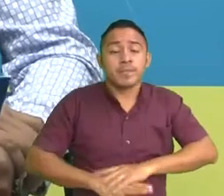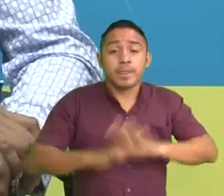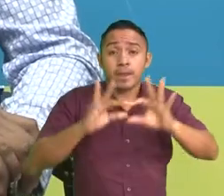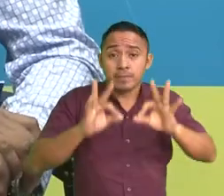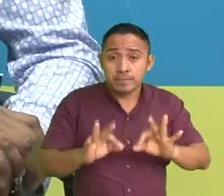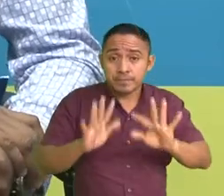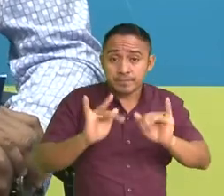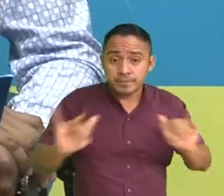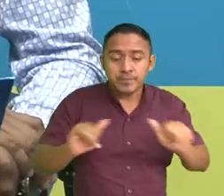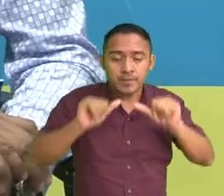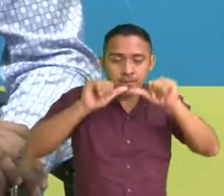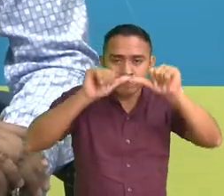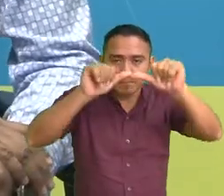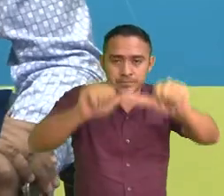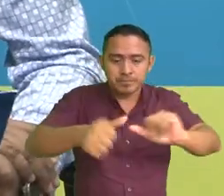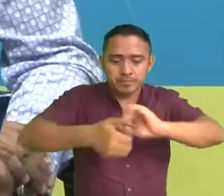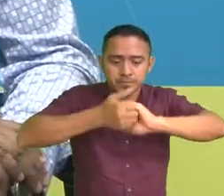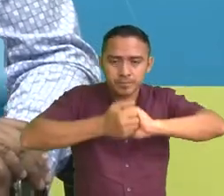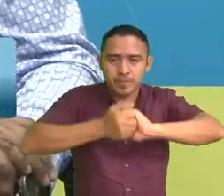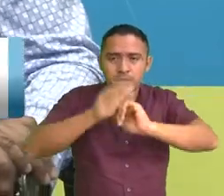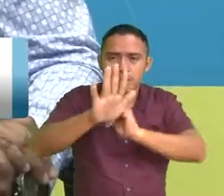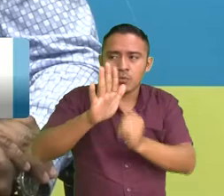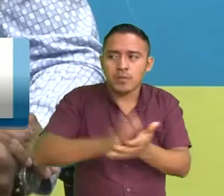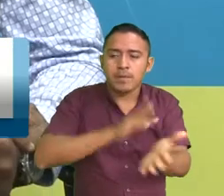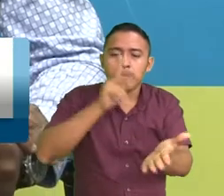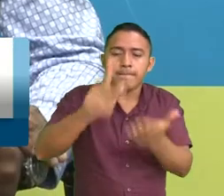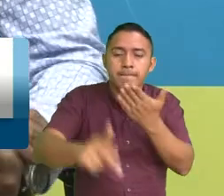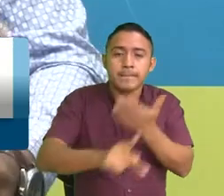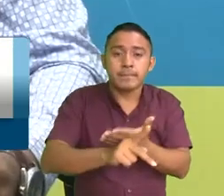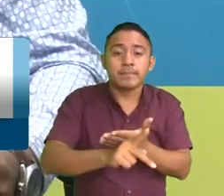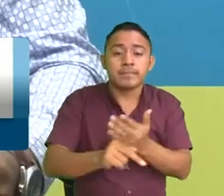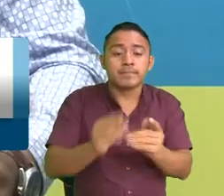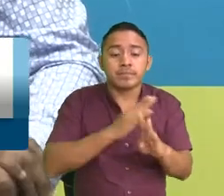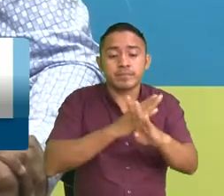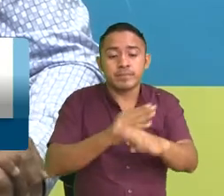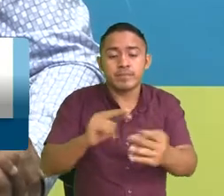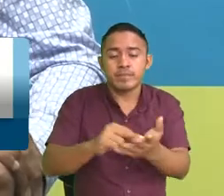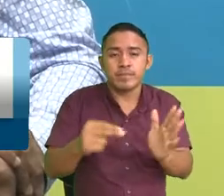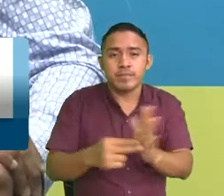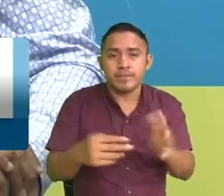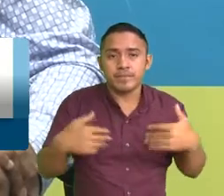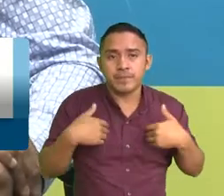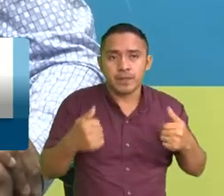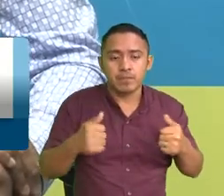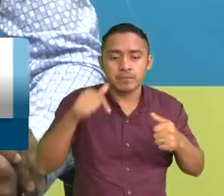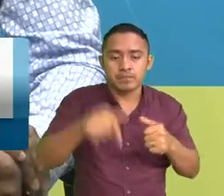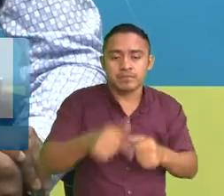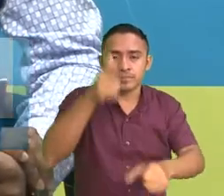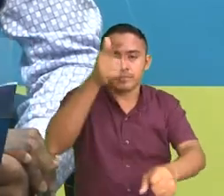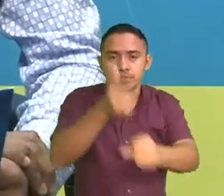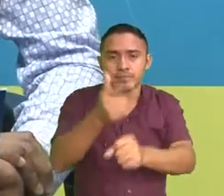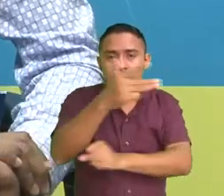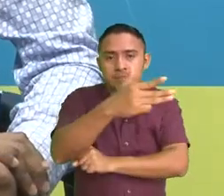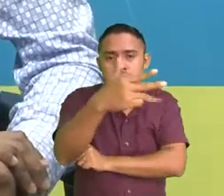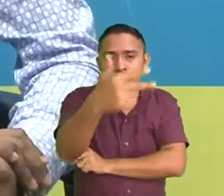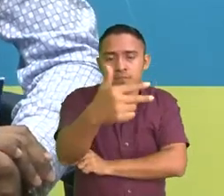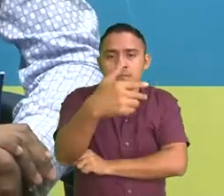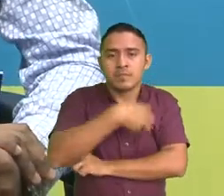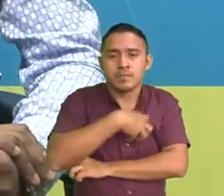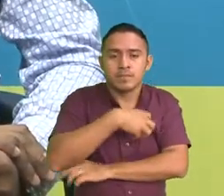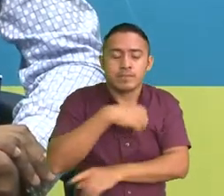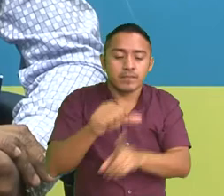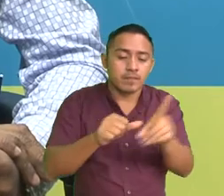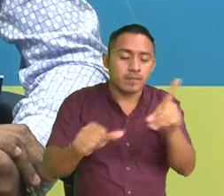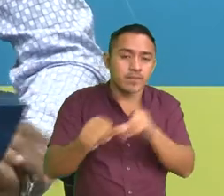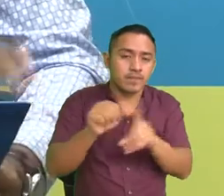Estamos de regreso, amigos y amigas televidentes, en su gustado programa Prevenir es Salud a través de la señal del canal 98, el canal de